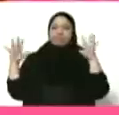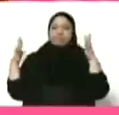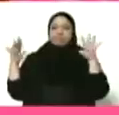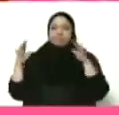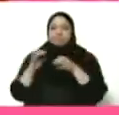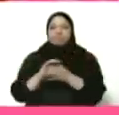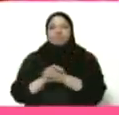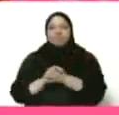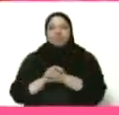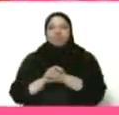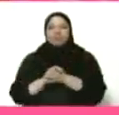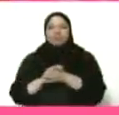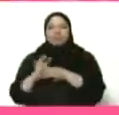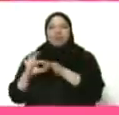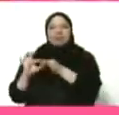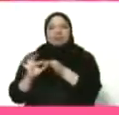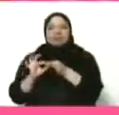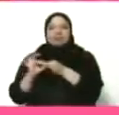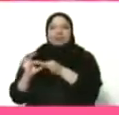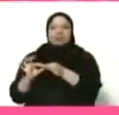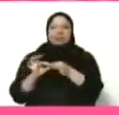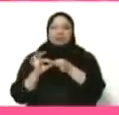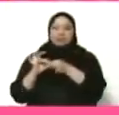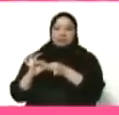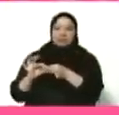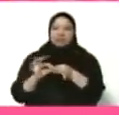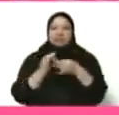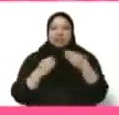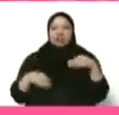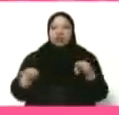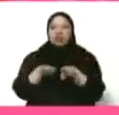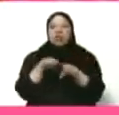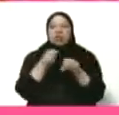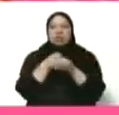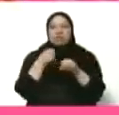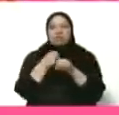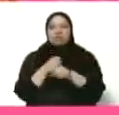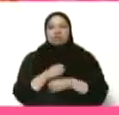más cohesionada, más uniforme.